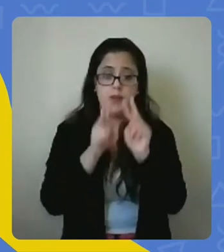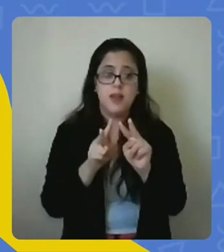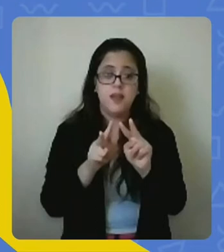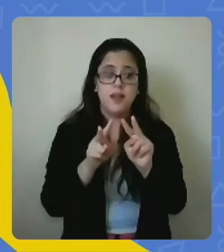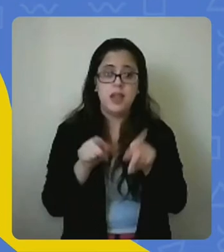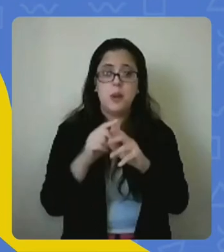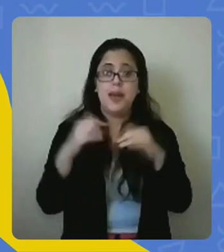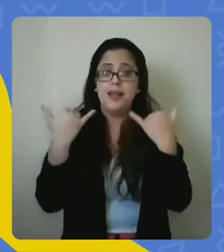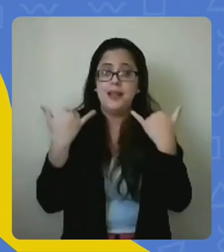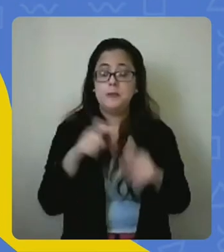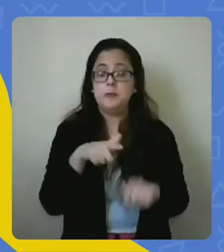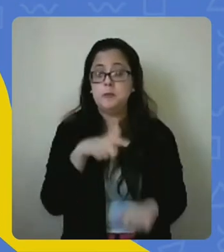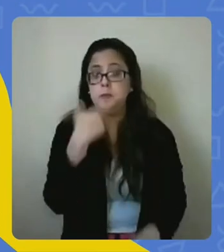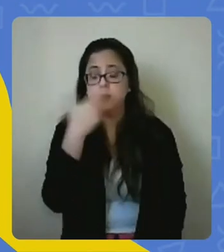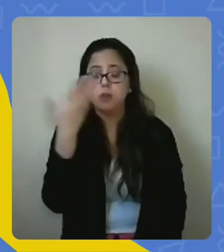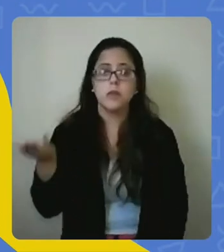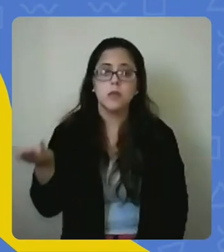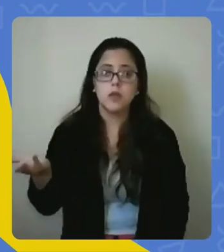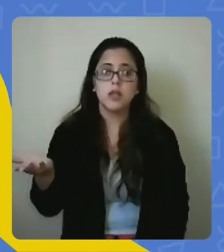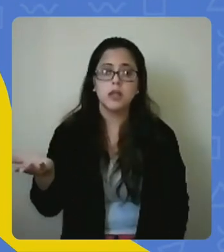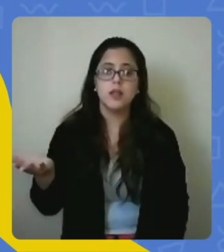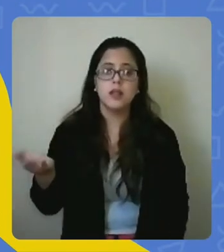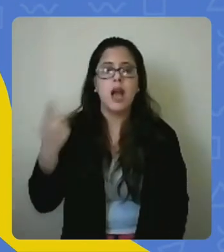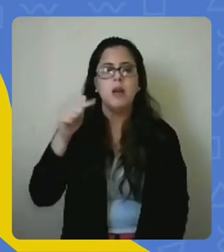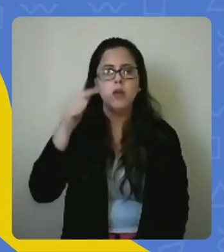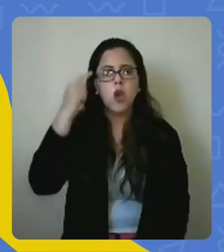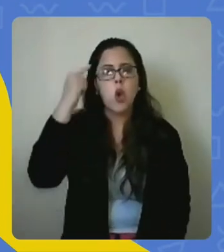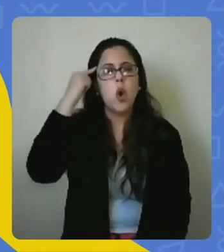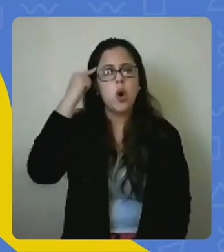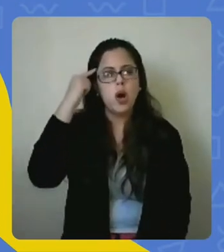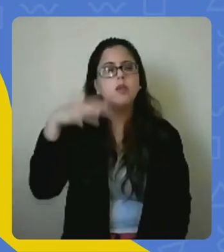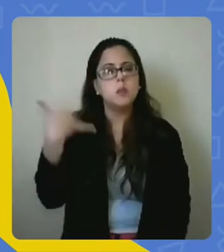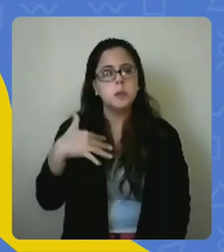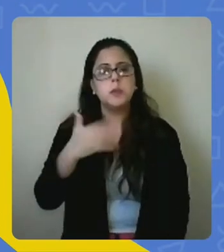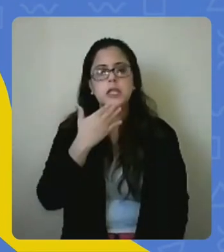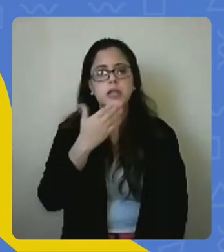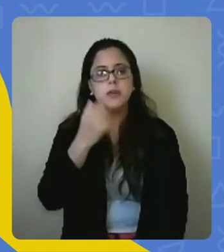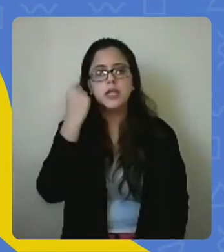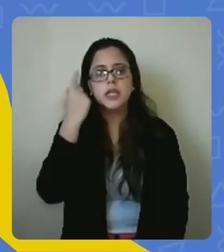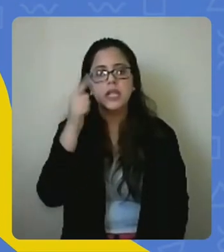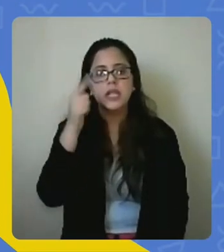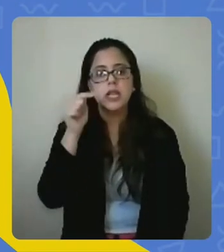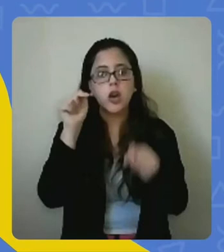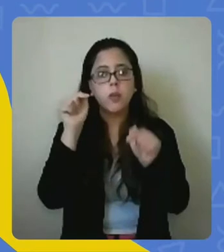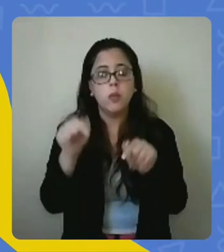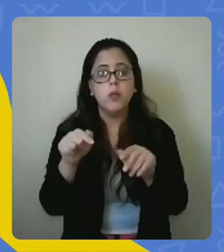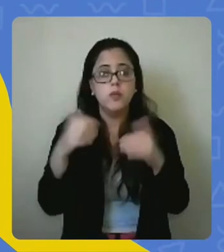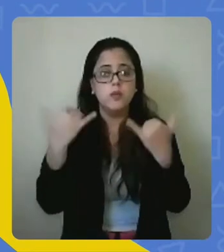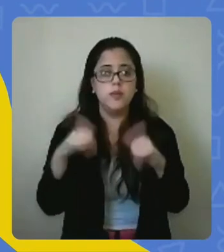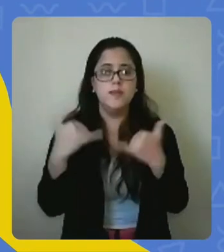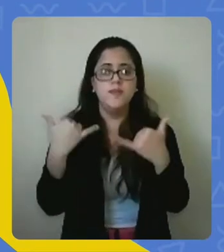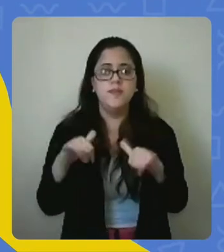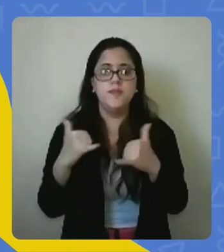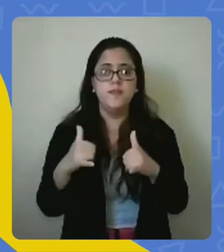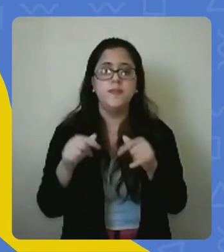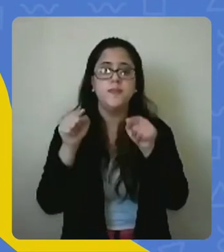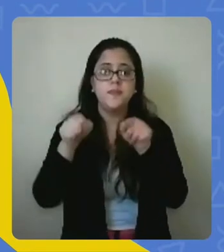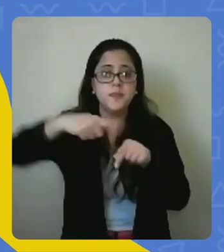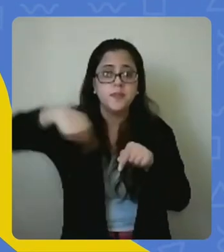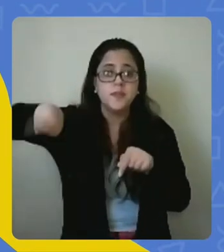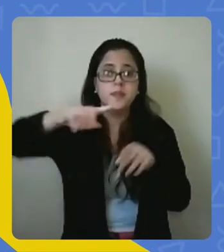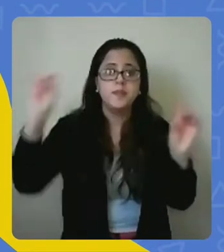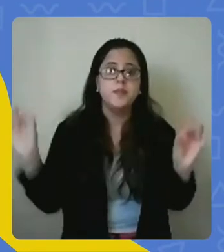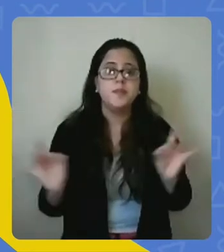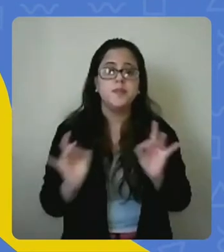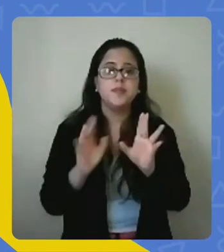divertidas. Lo que creo que es importante es esto de entender que como es un juego, ahí ellas estaban tal vez como más